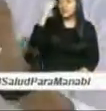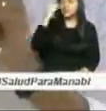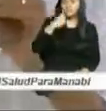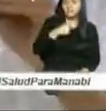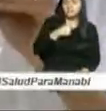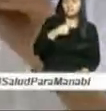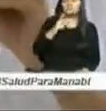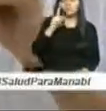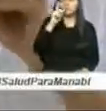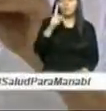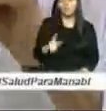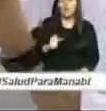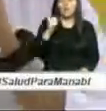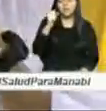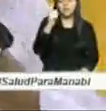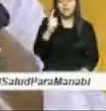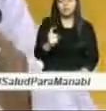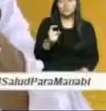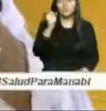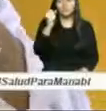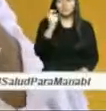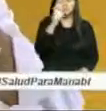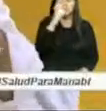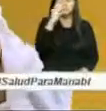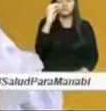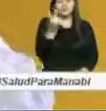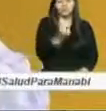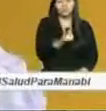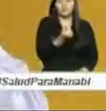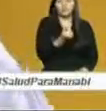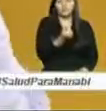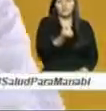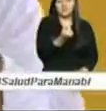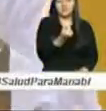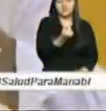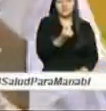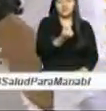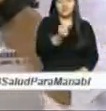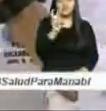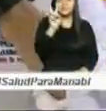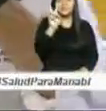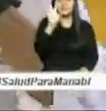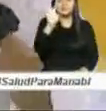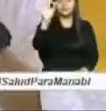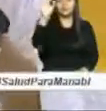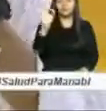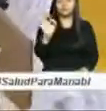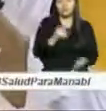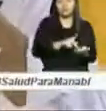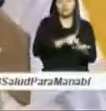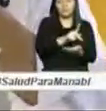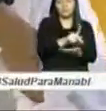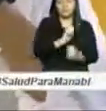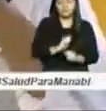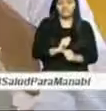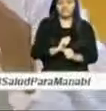que cada año ustedes declaran 100 utilidades, en ese entonces 25% de impuesto a la renta, 25% de